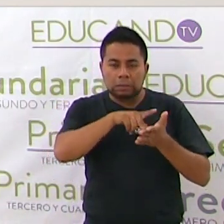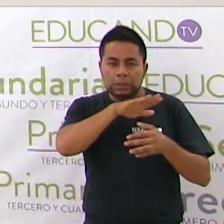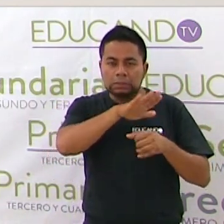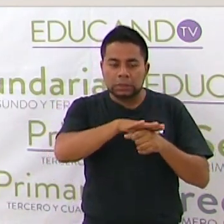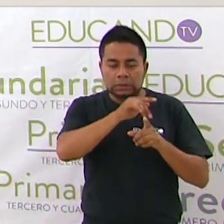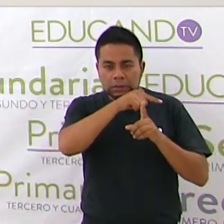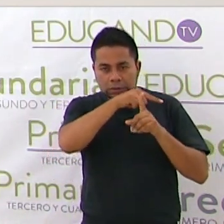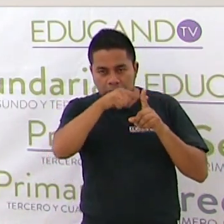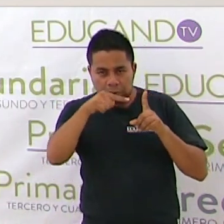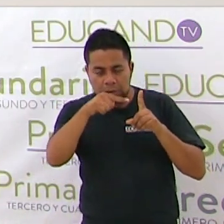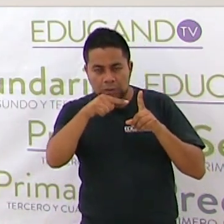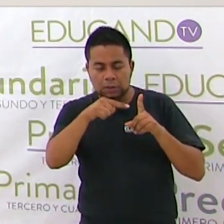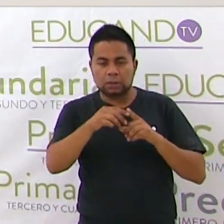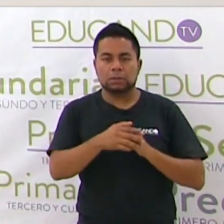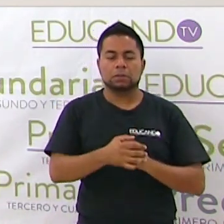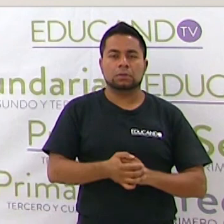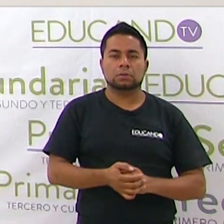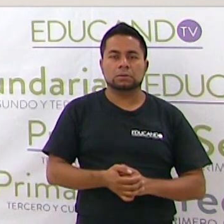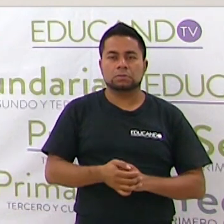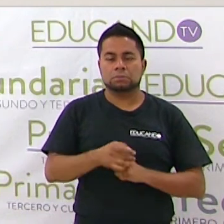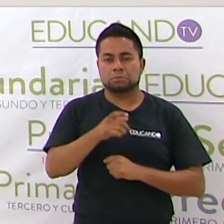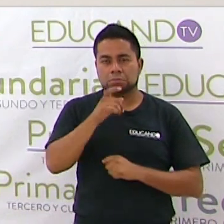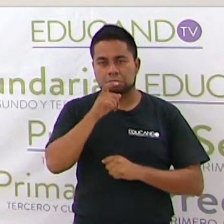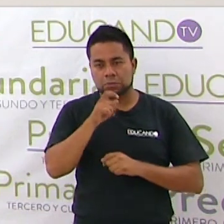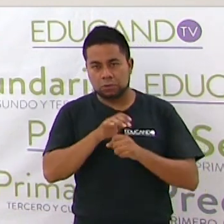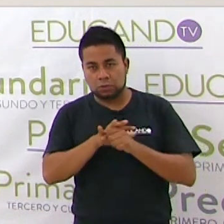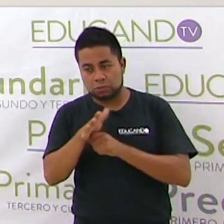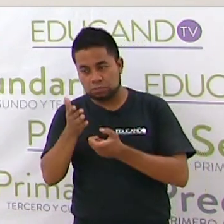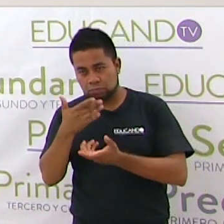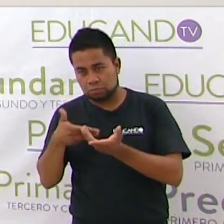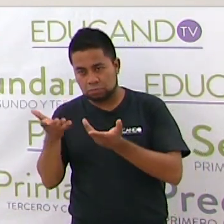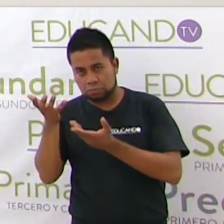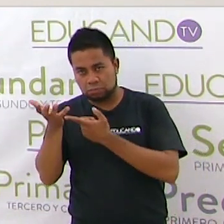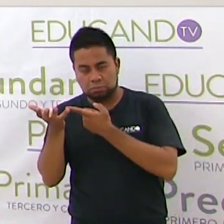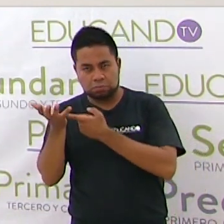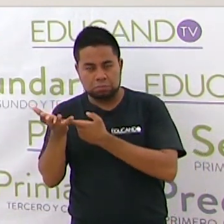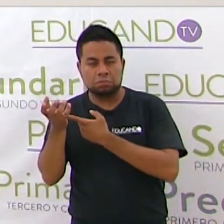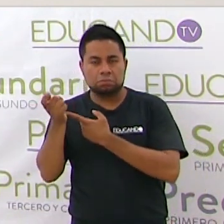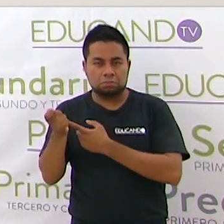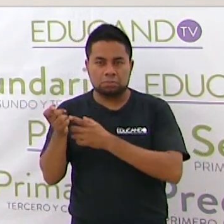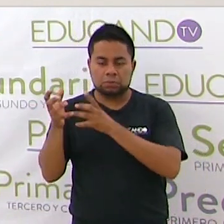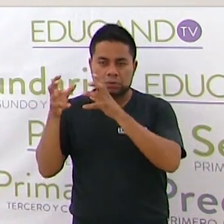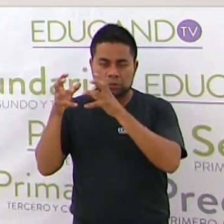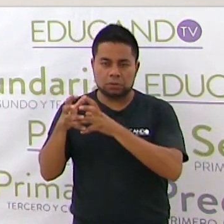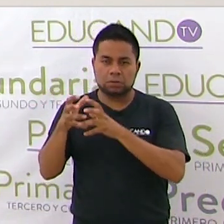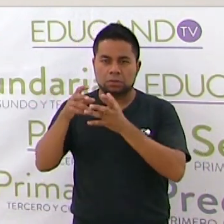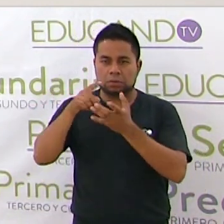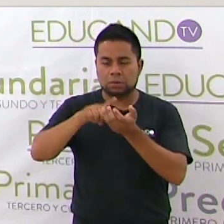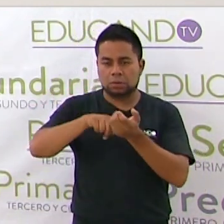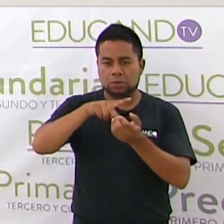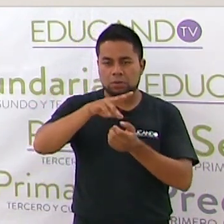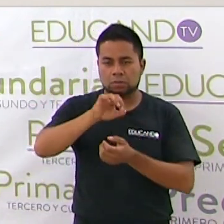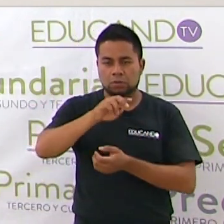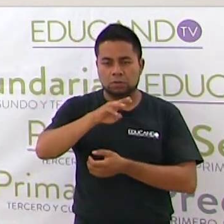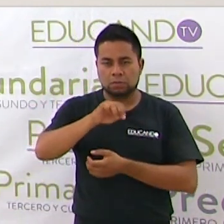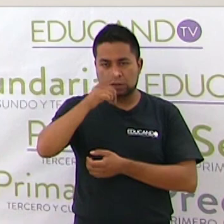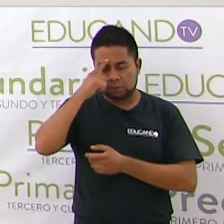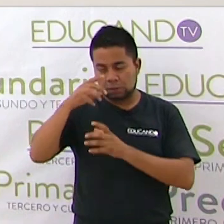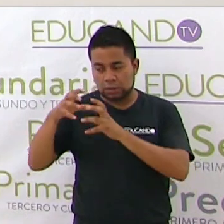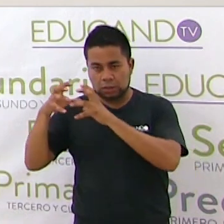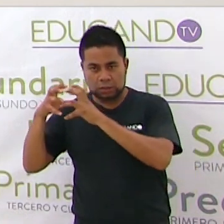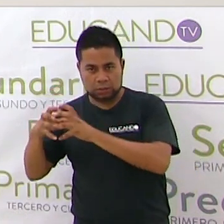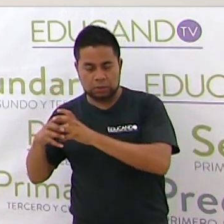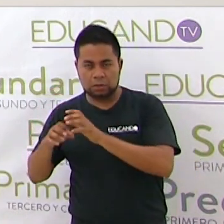media, una vez más y media el volumen de una esfera. Es decir, va a